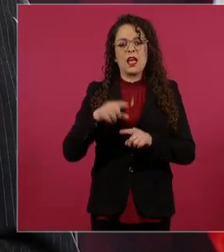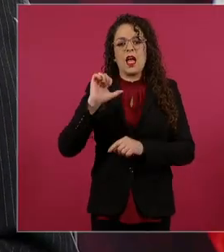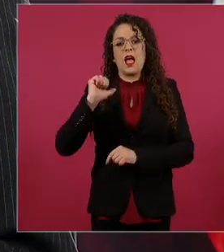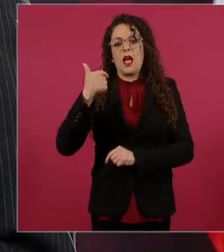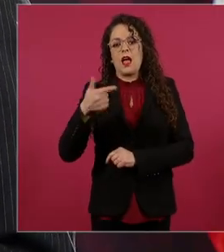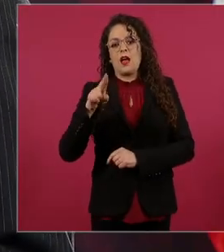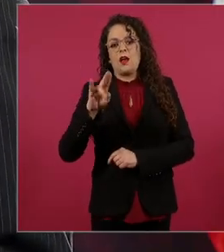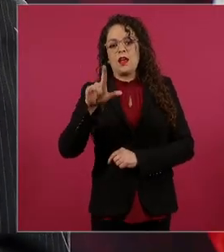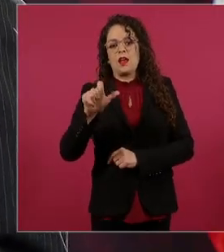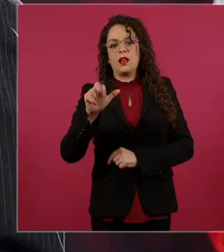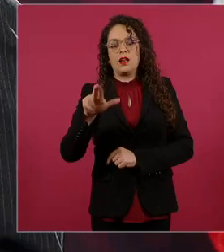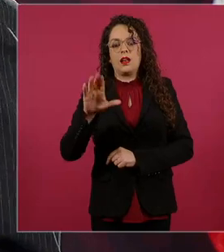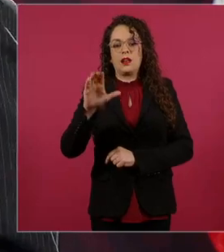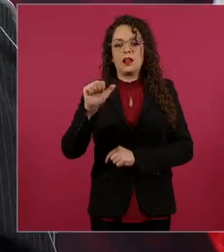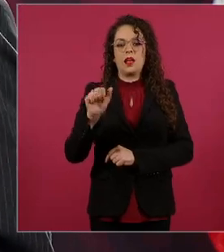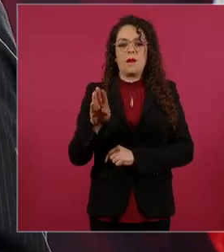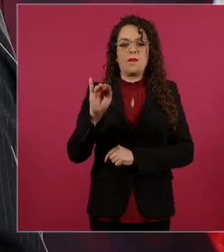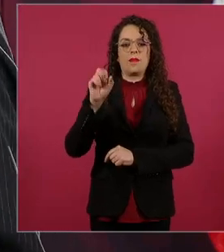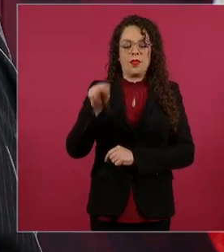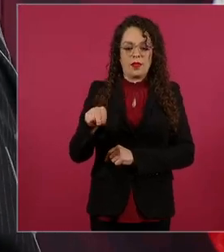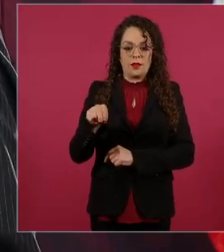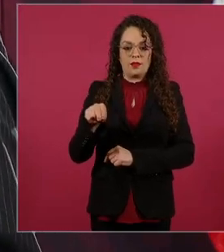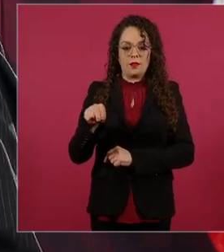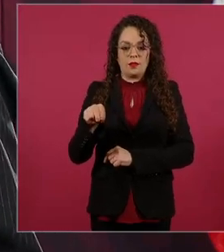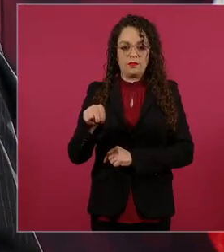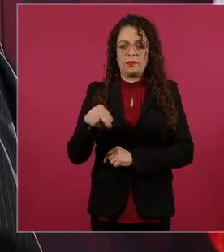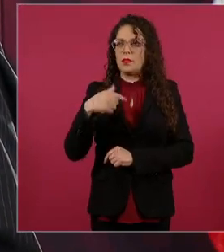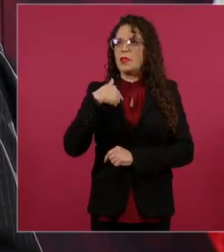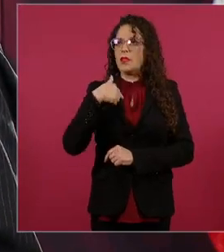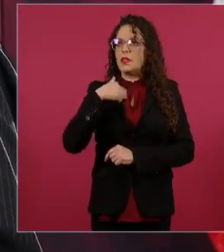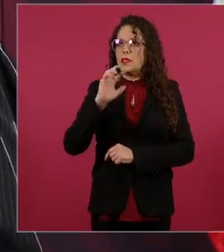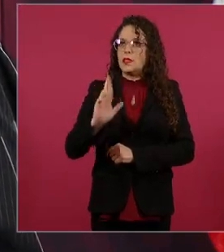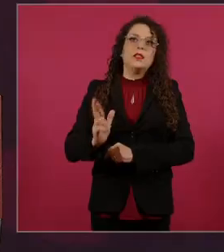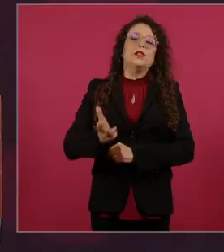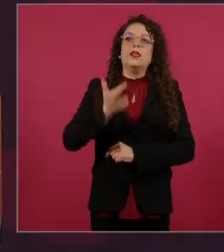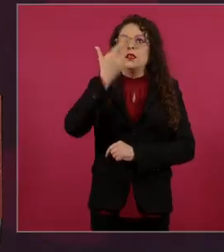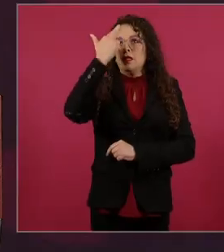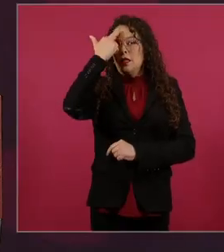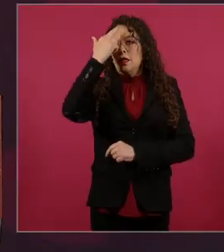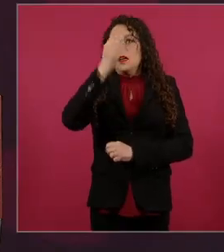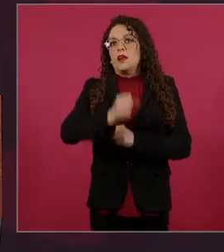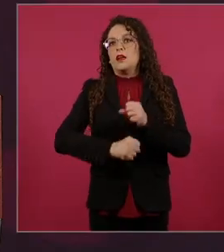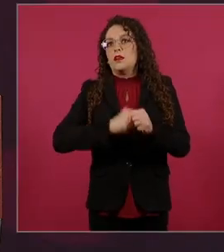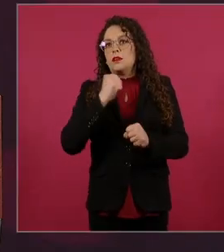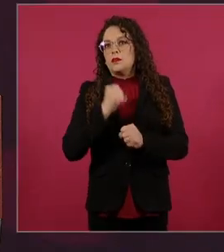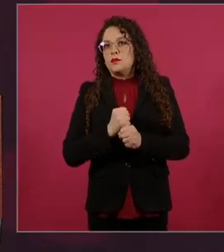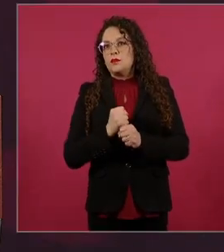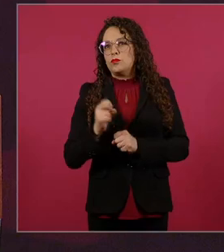que me acuerdo que en el 21 junto con Claudio